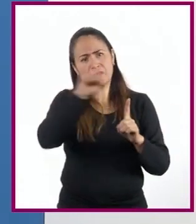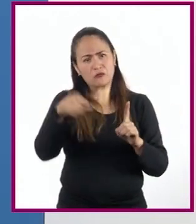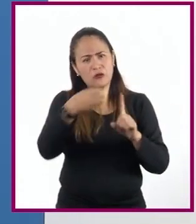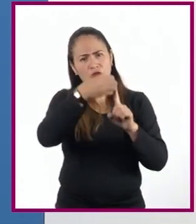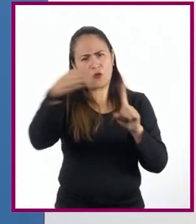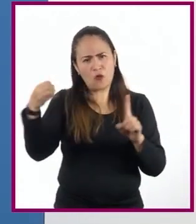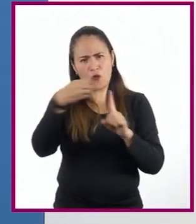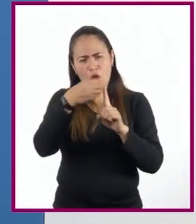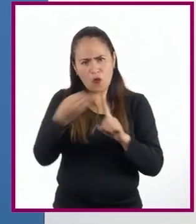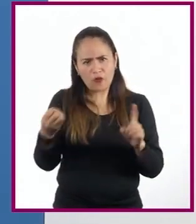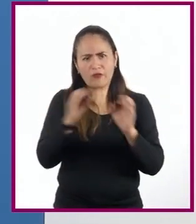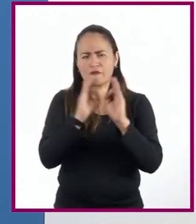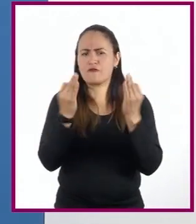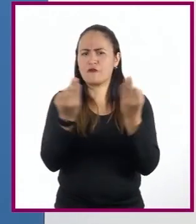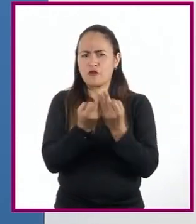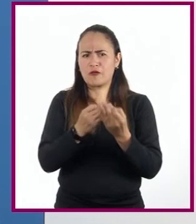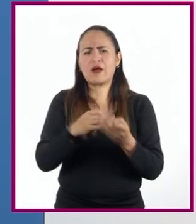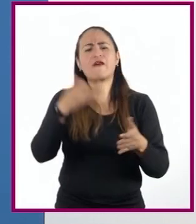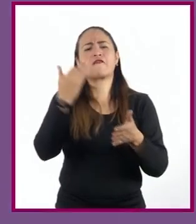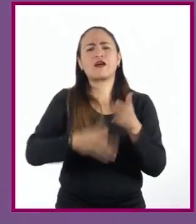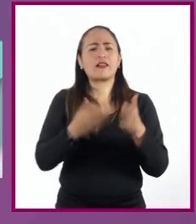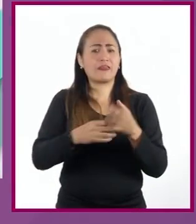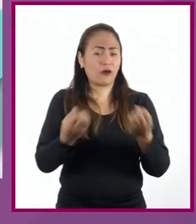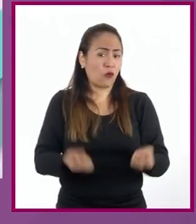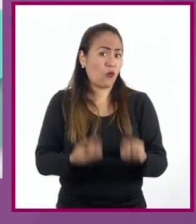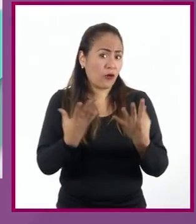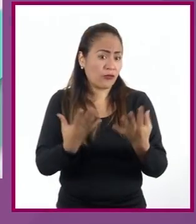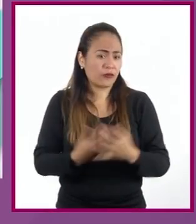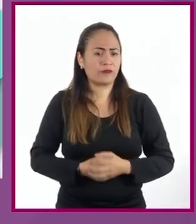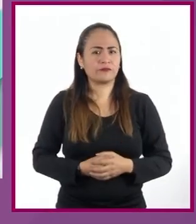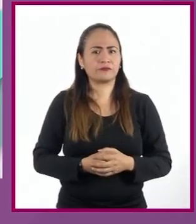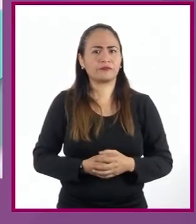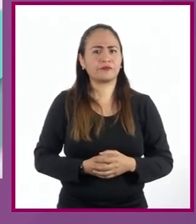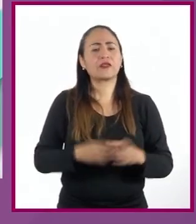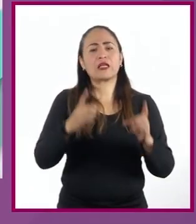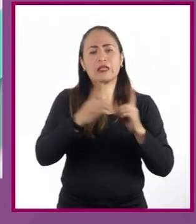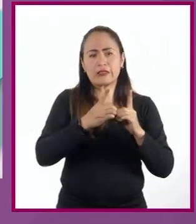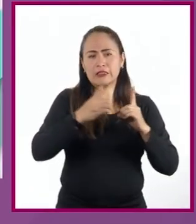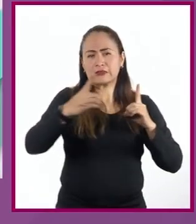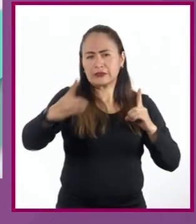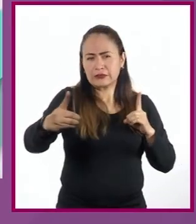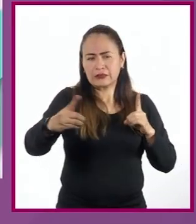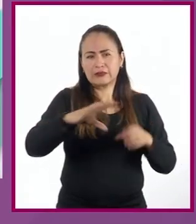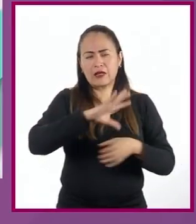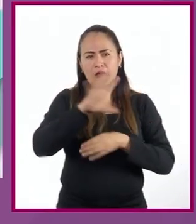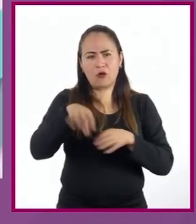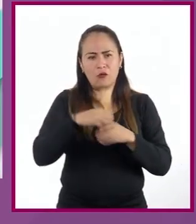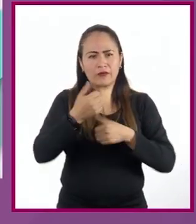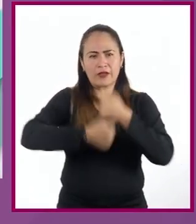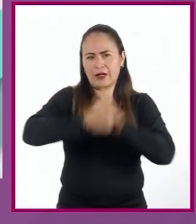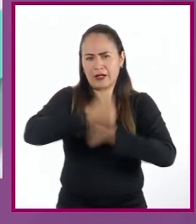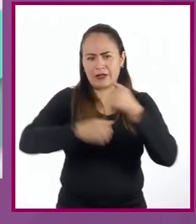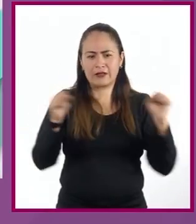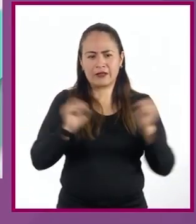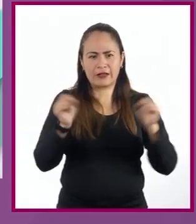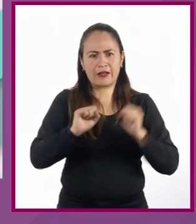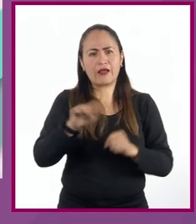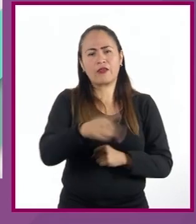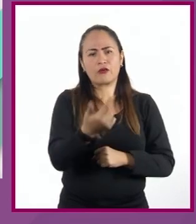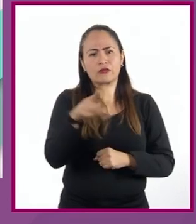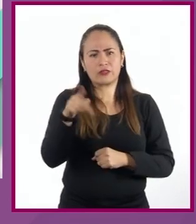para determinar cuánto le queda por recorrer? Distancia total de la carrera: 12 kilómetros a